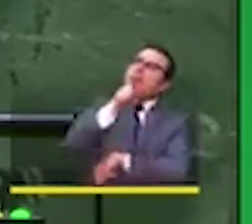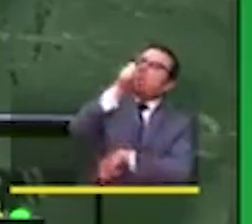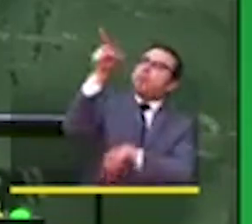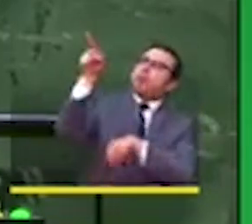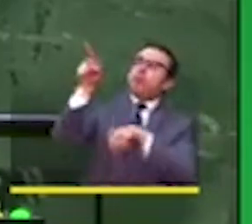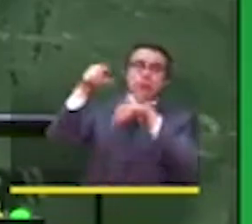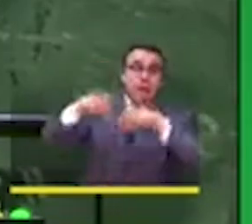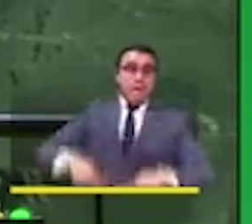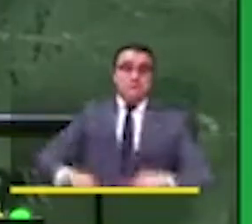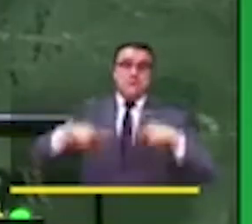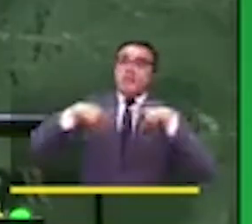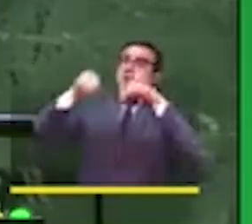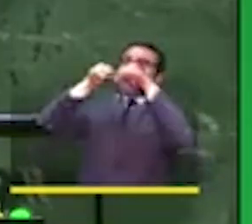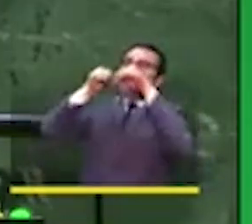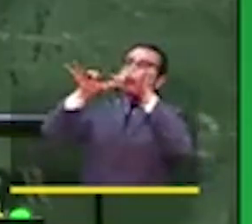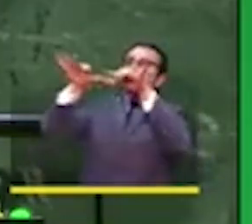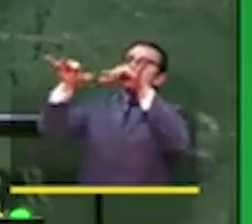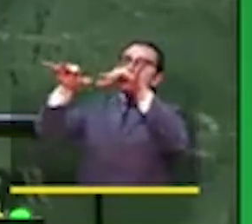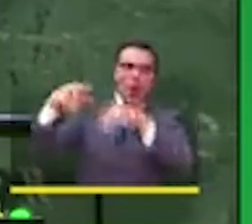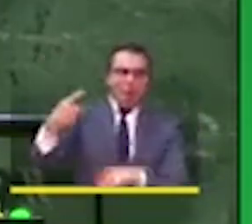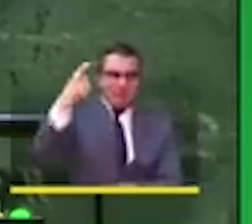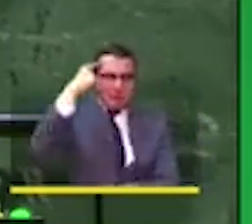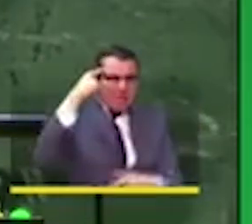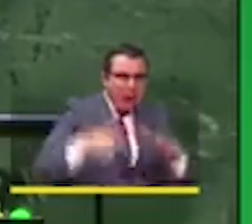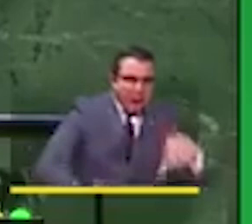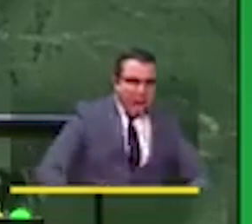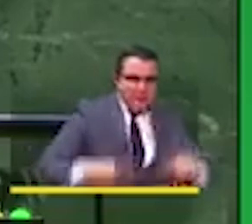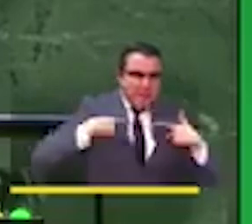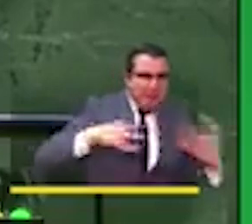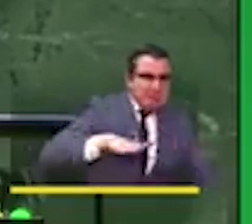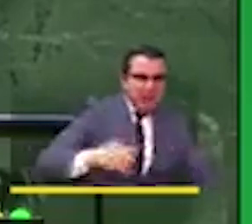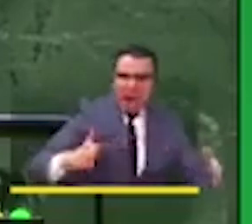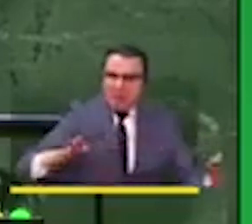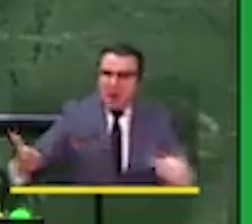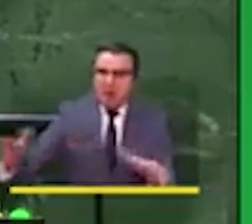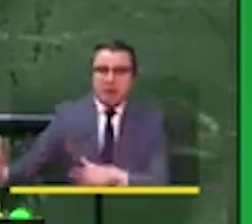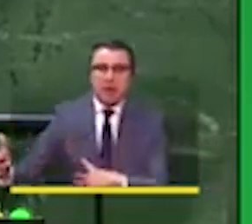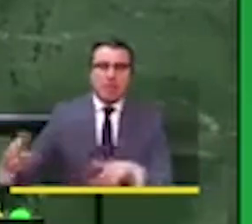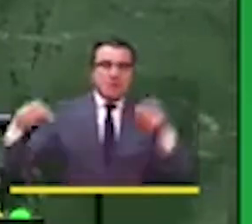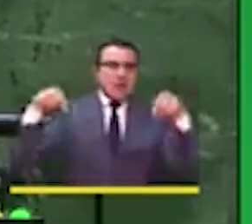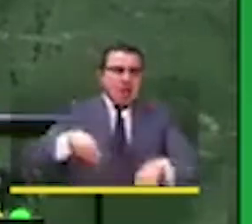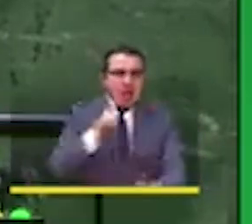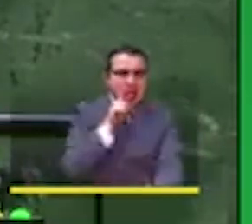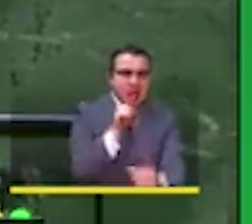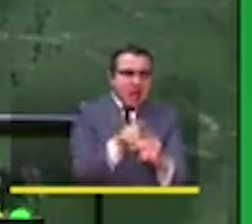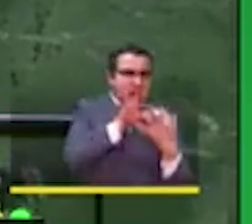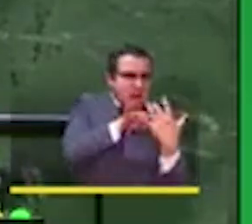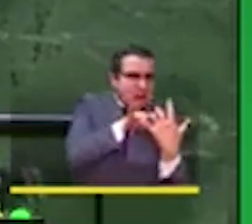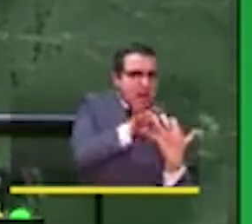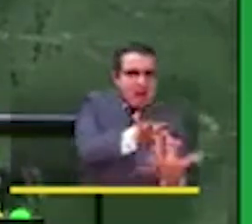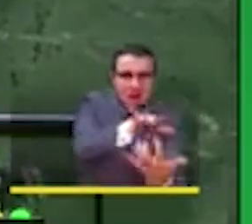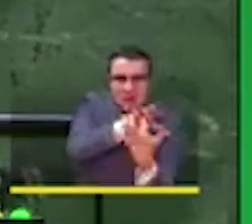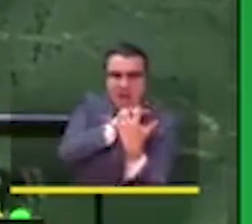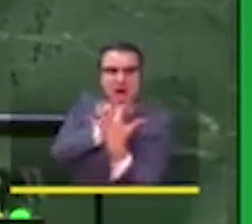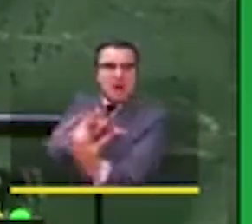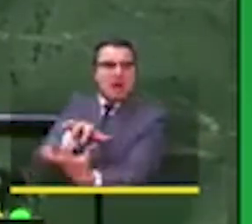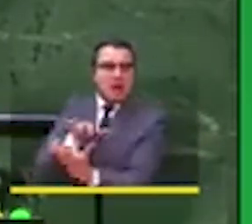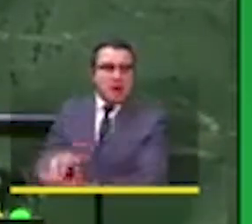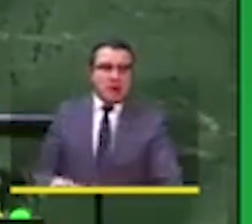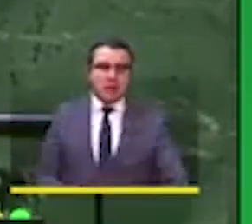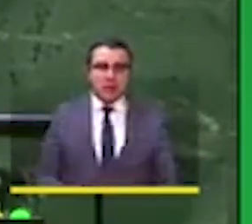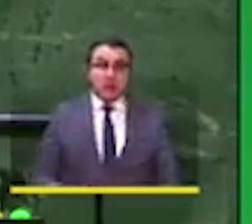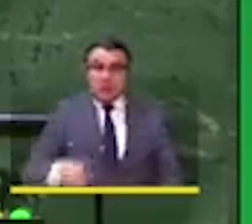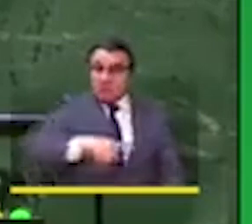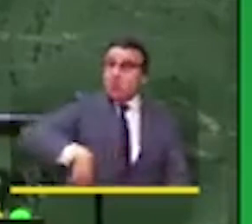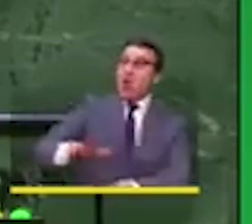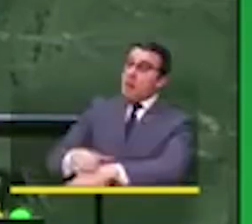acabarla en nuestro propio planeta. Nos hemos dedicado a la guerra. Nos han